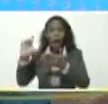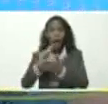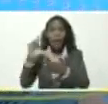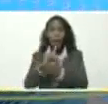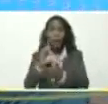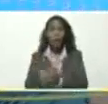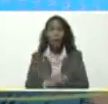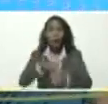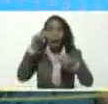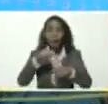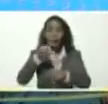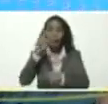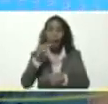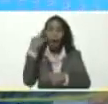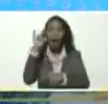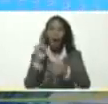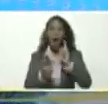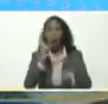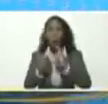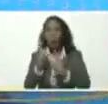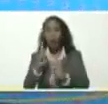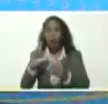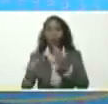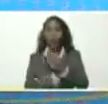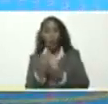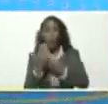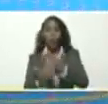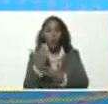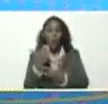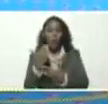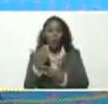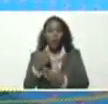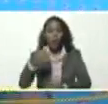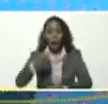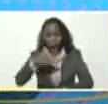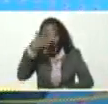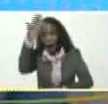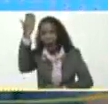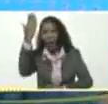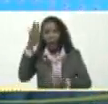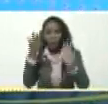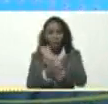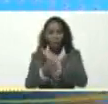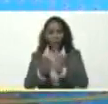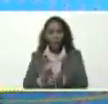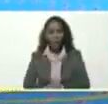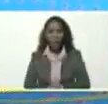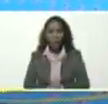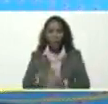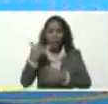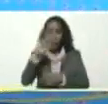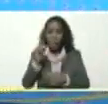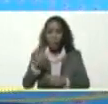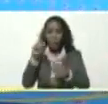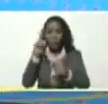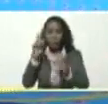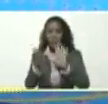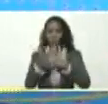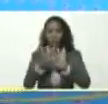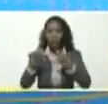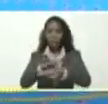nos encontramos con algunas ediciones vietnamitas. Me dicen que está pendiente de un pase el